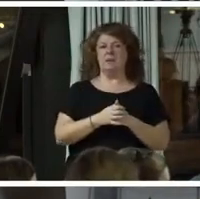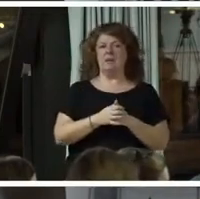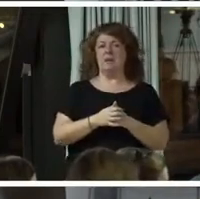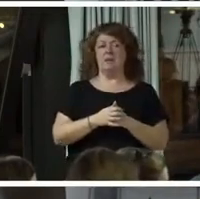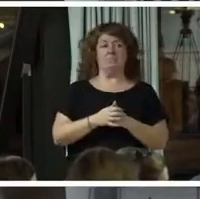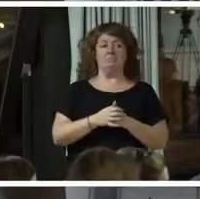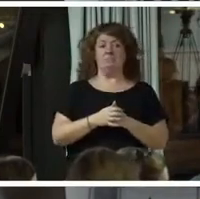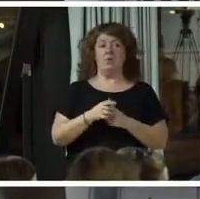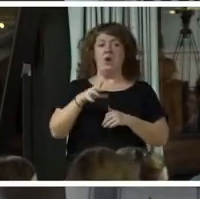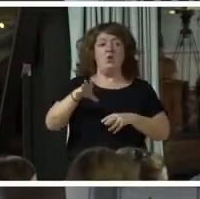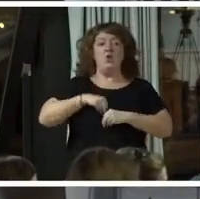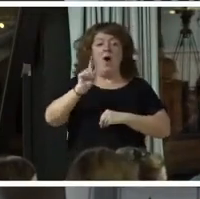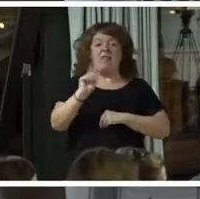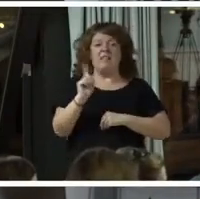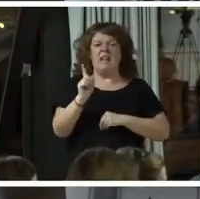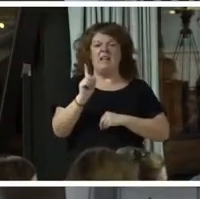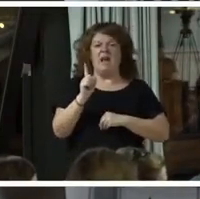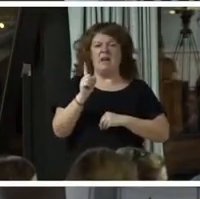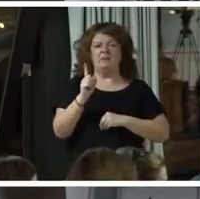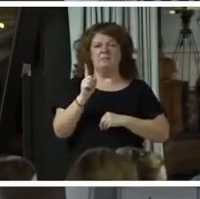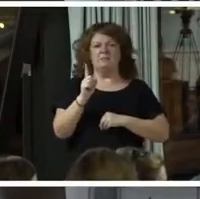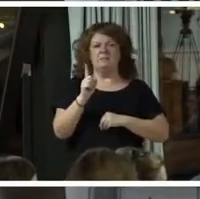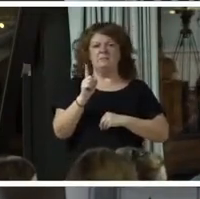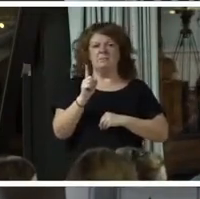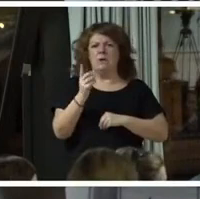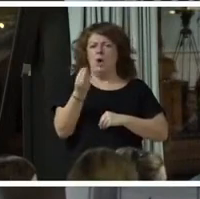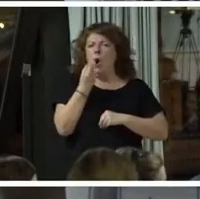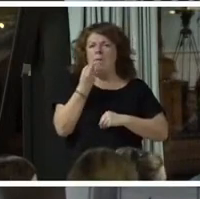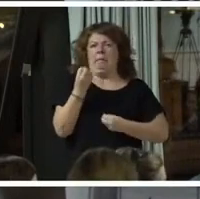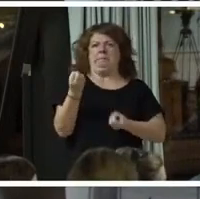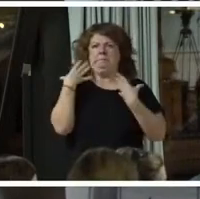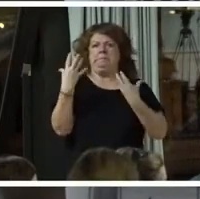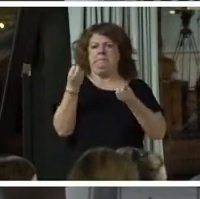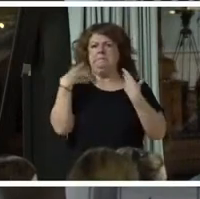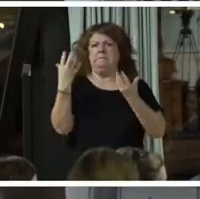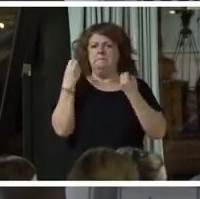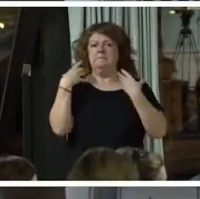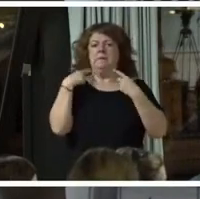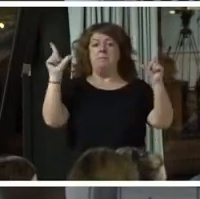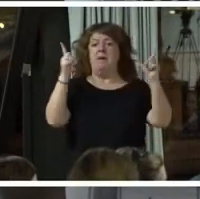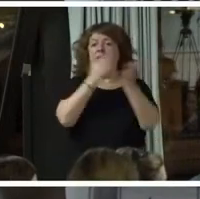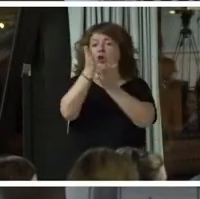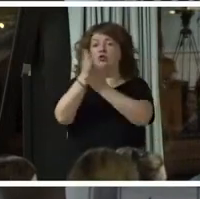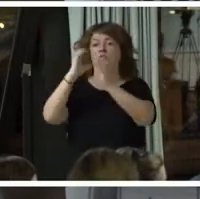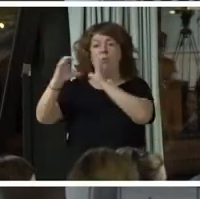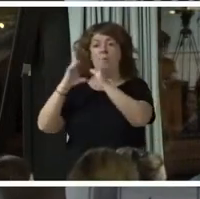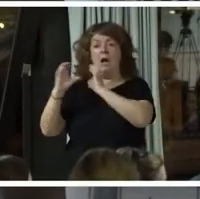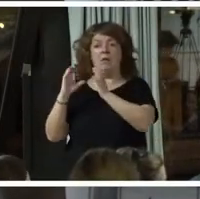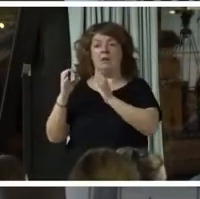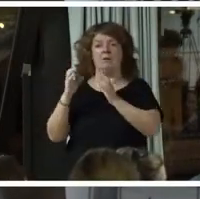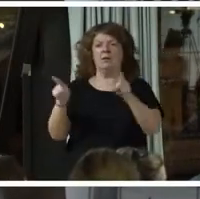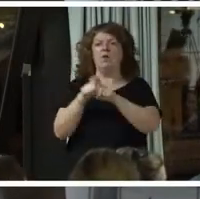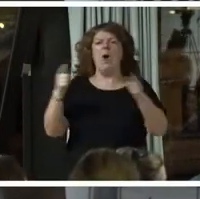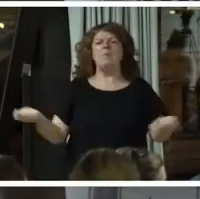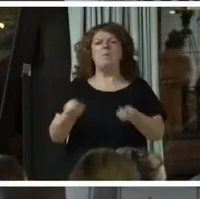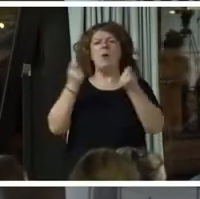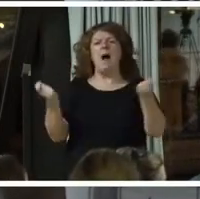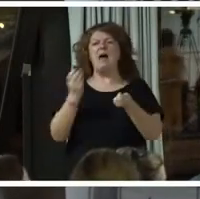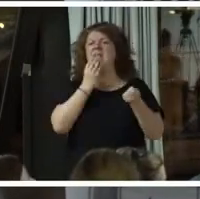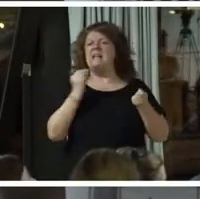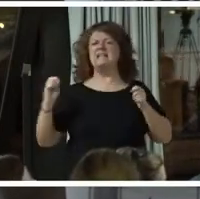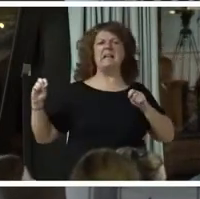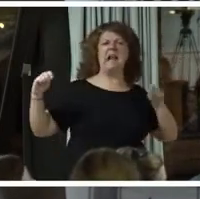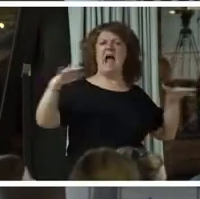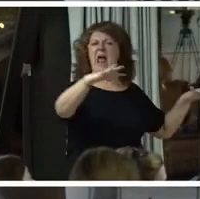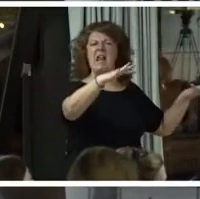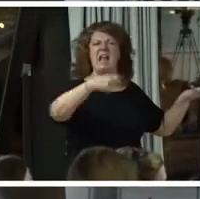aceptarían lo que se están digamos comiendo a través de los grandes medios de comunicación y a través de la propaganda israelí que